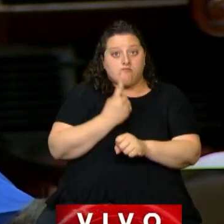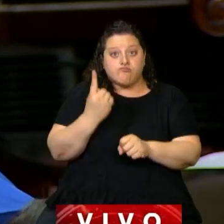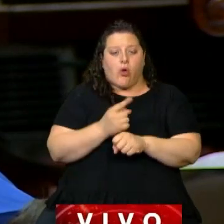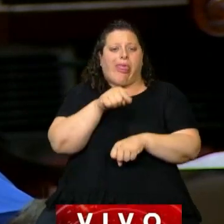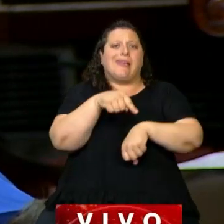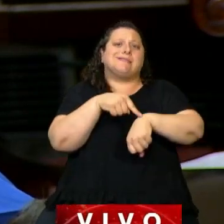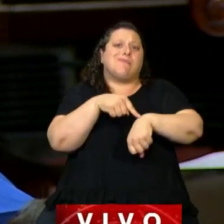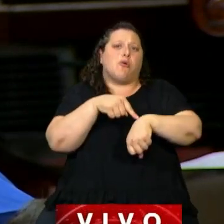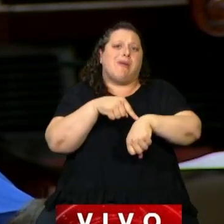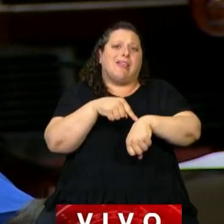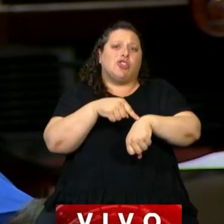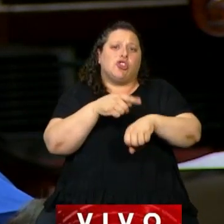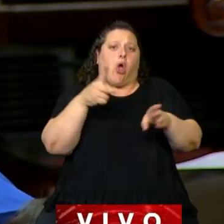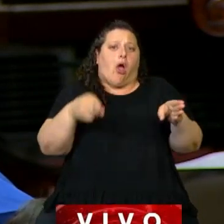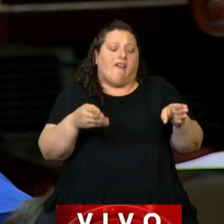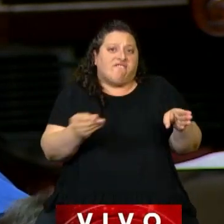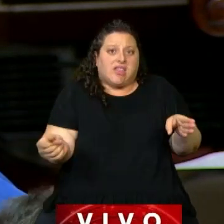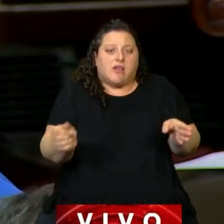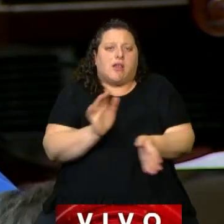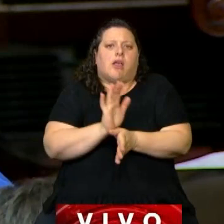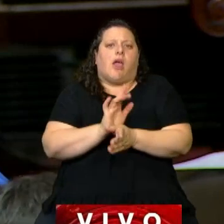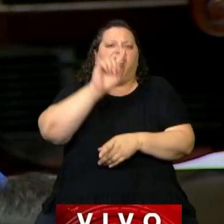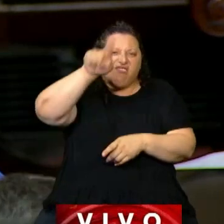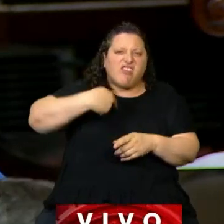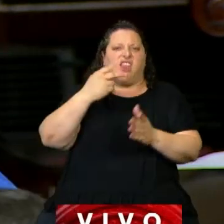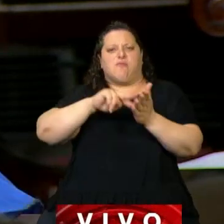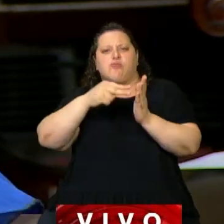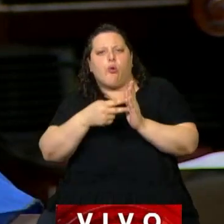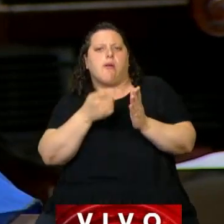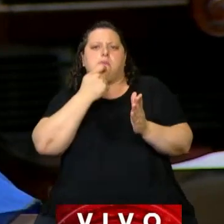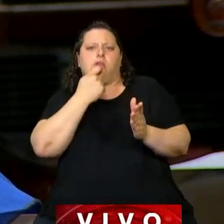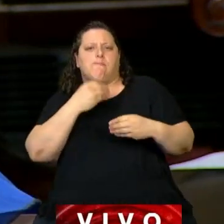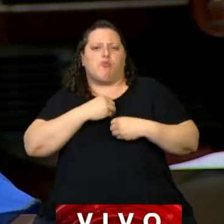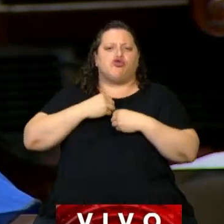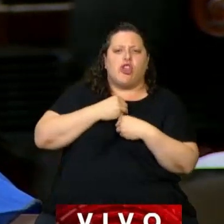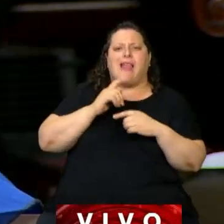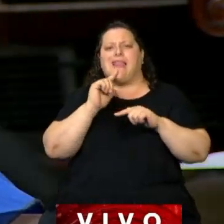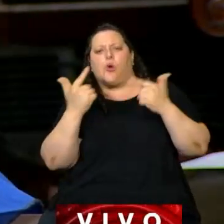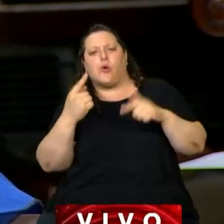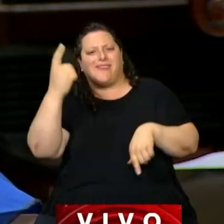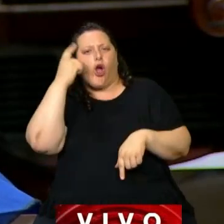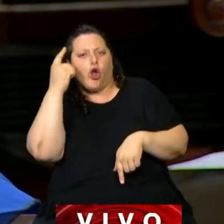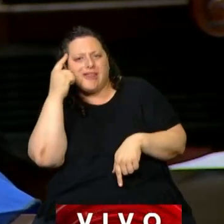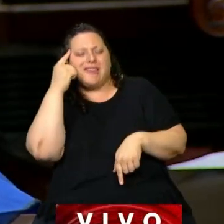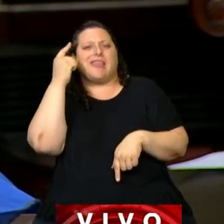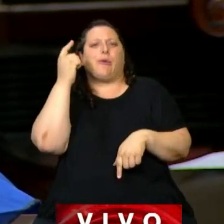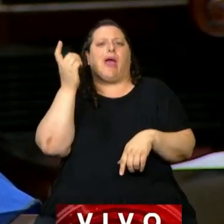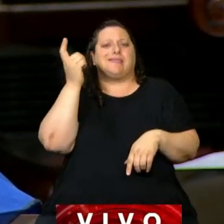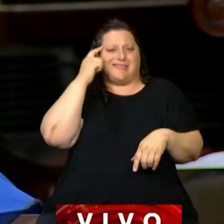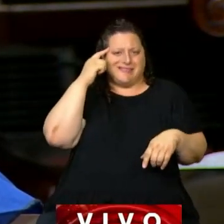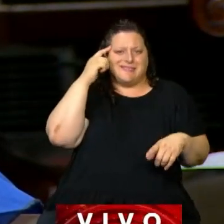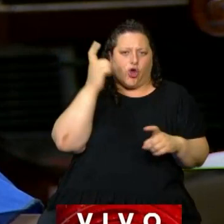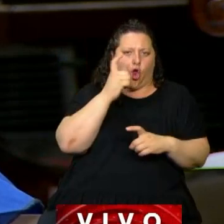crítico tiene consecuencias negativas que abarcan cuestiones emocionales, lingüísticas, cognitivas y